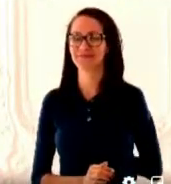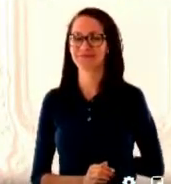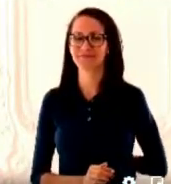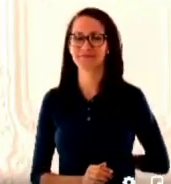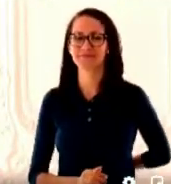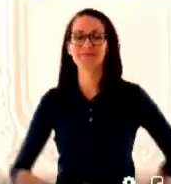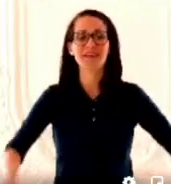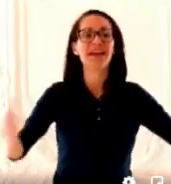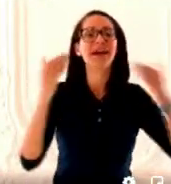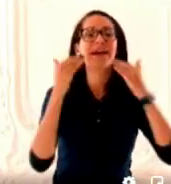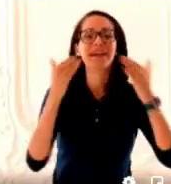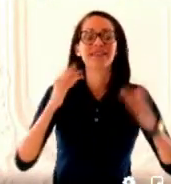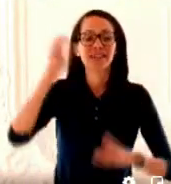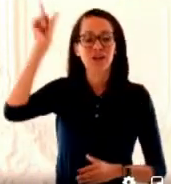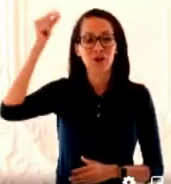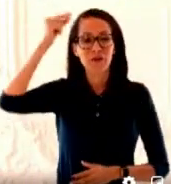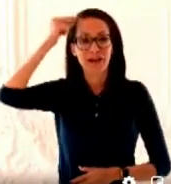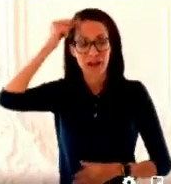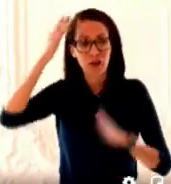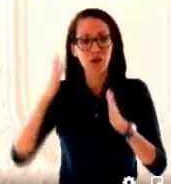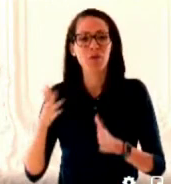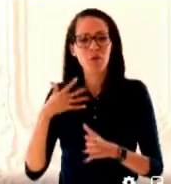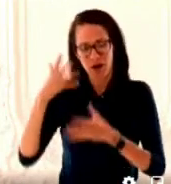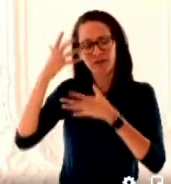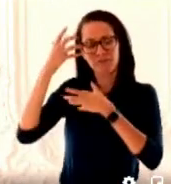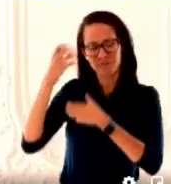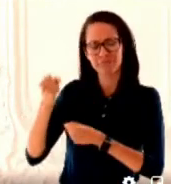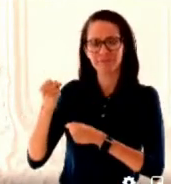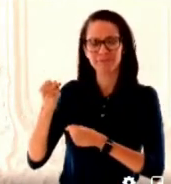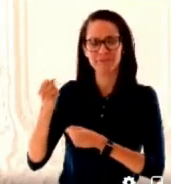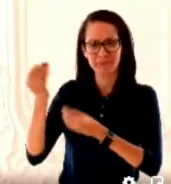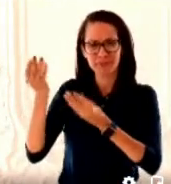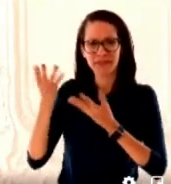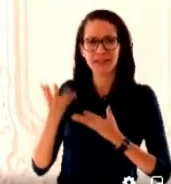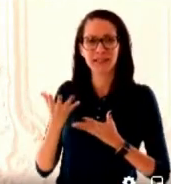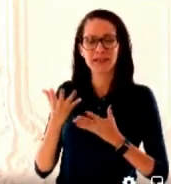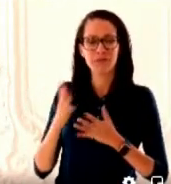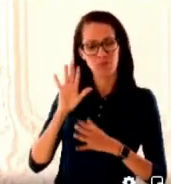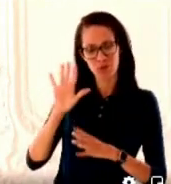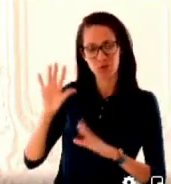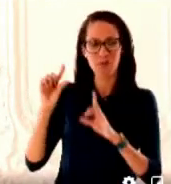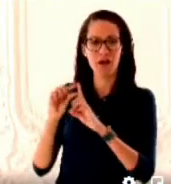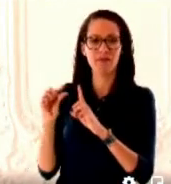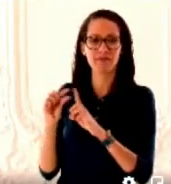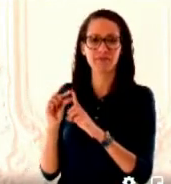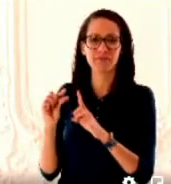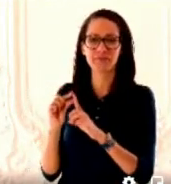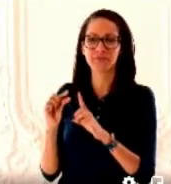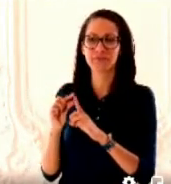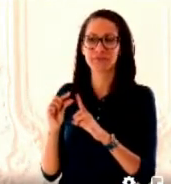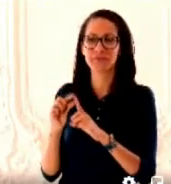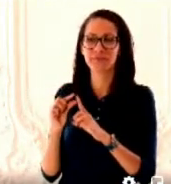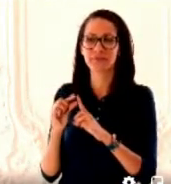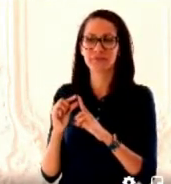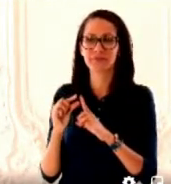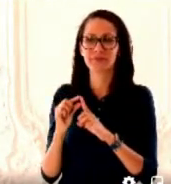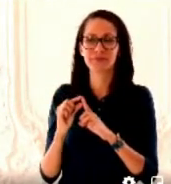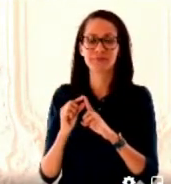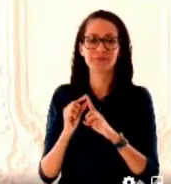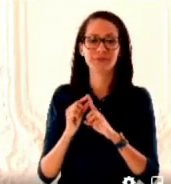Muchas gracias, Gobernador, por la confianza y por esas palabras. Doña Clara, mi